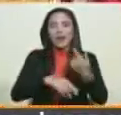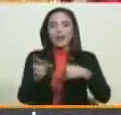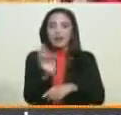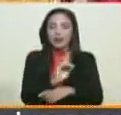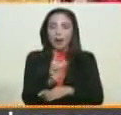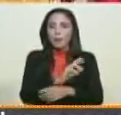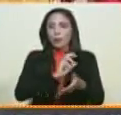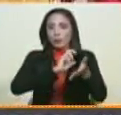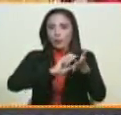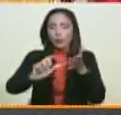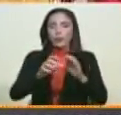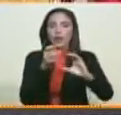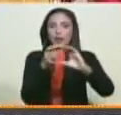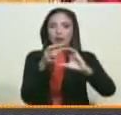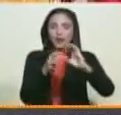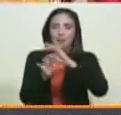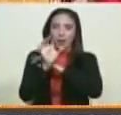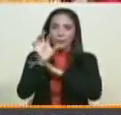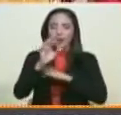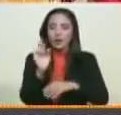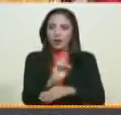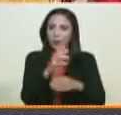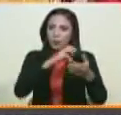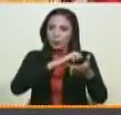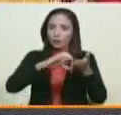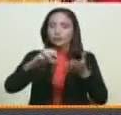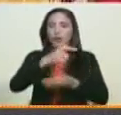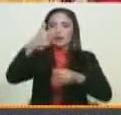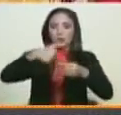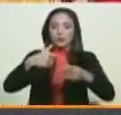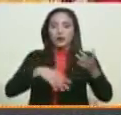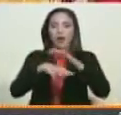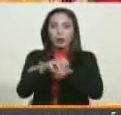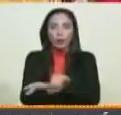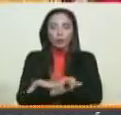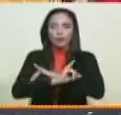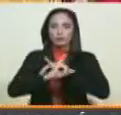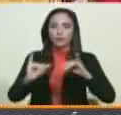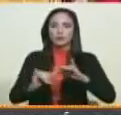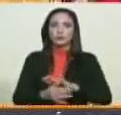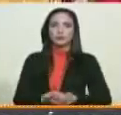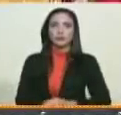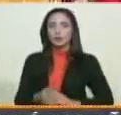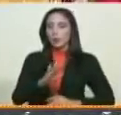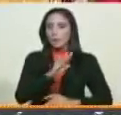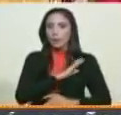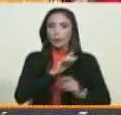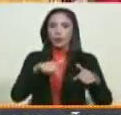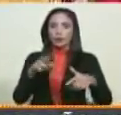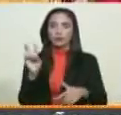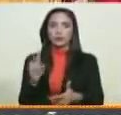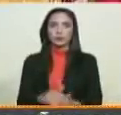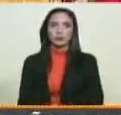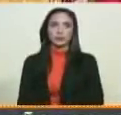que nuestro pueblo siga accediendo a este producto de nuestra industria nacional tan